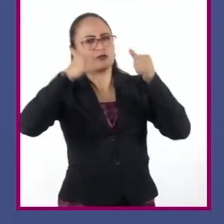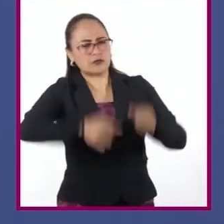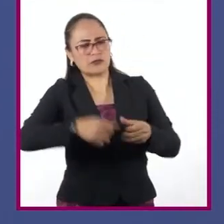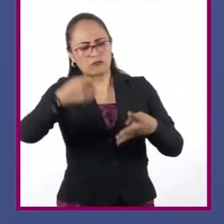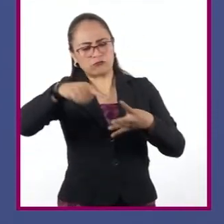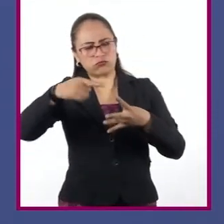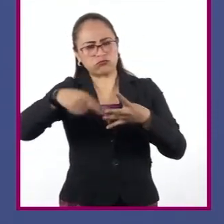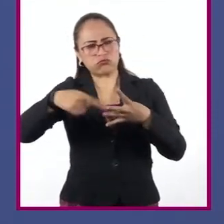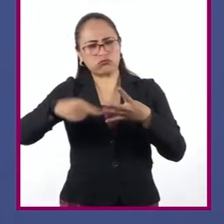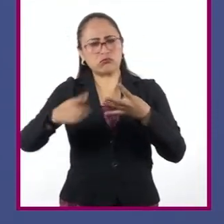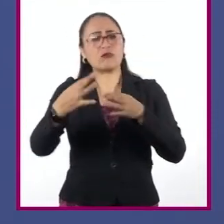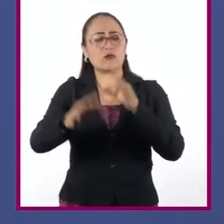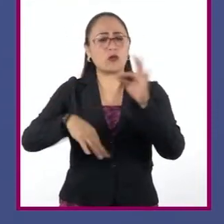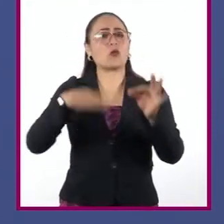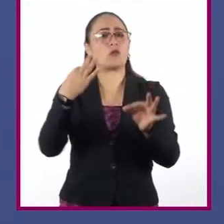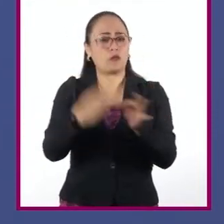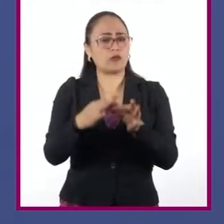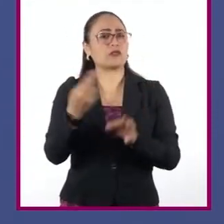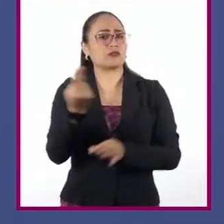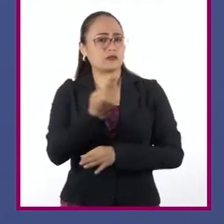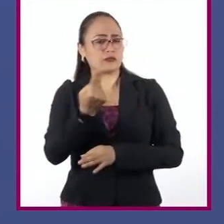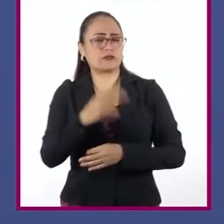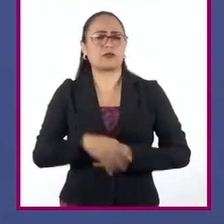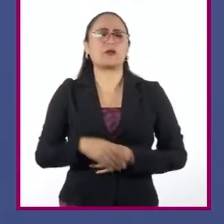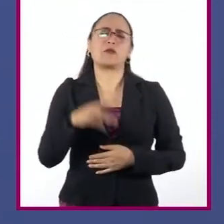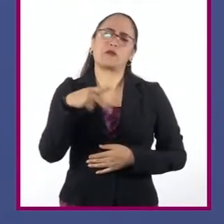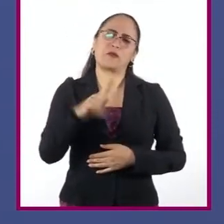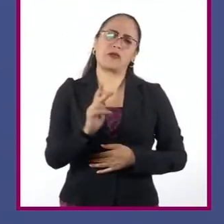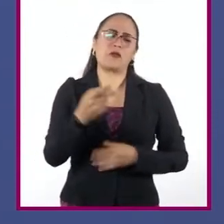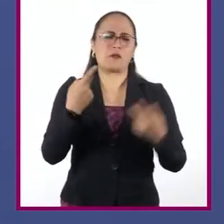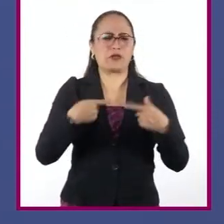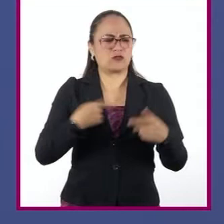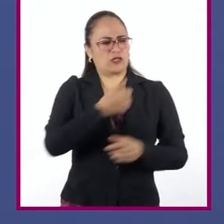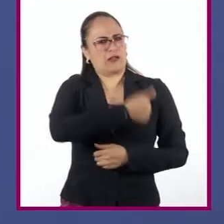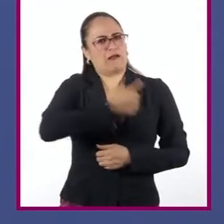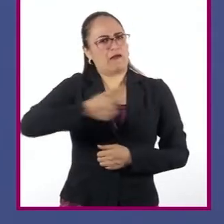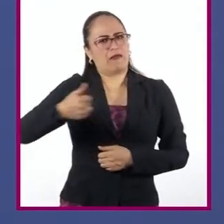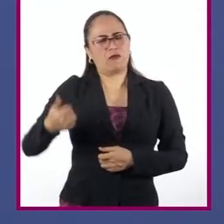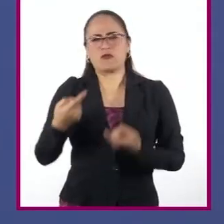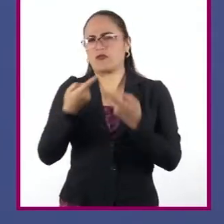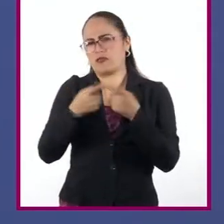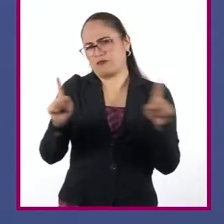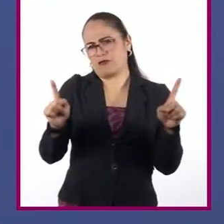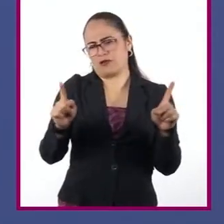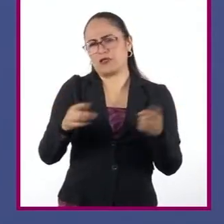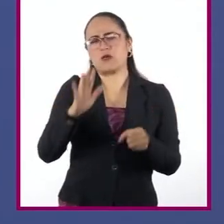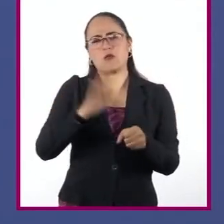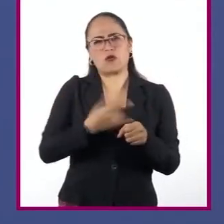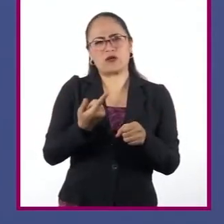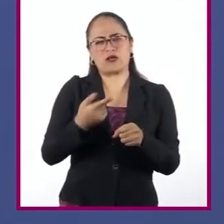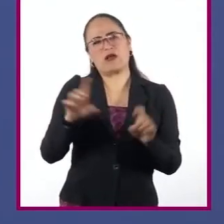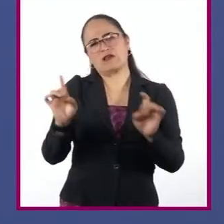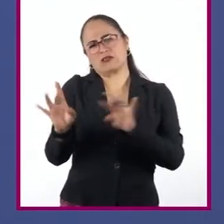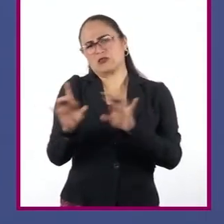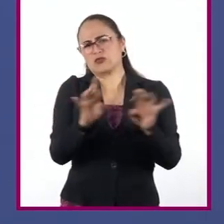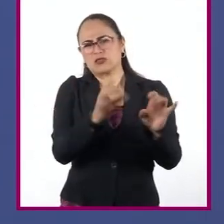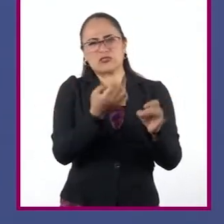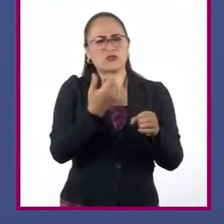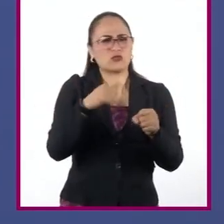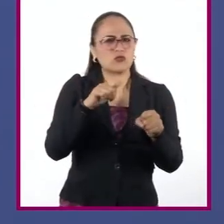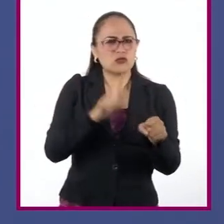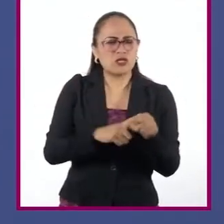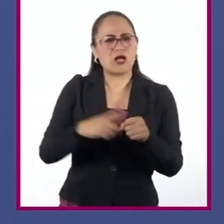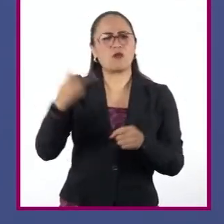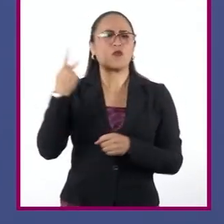ejercicio, aunque sabemos también que para cada persona es distinto, porque las circunstancias sociales,